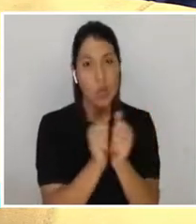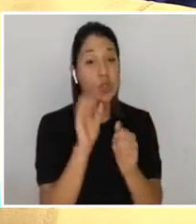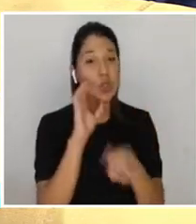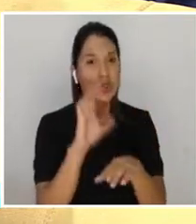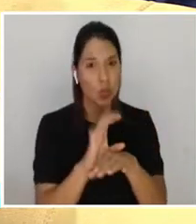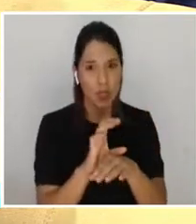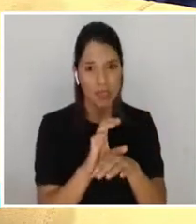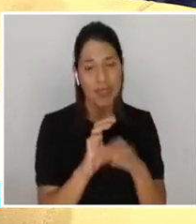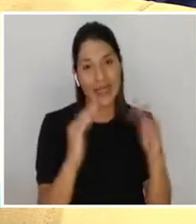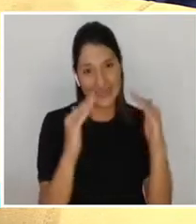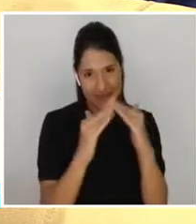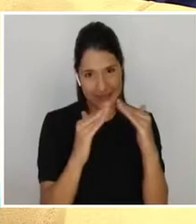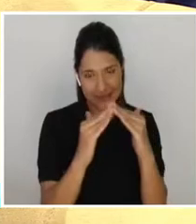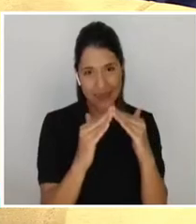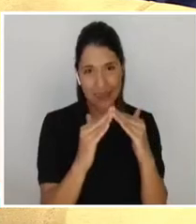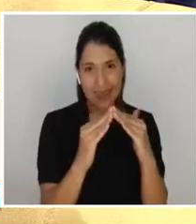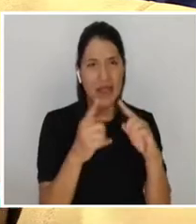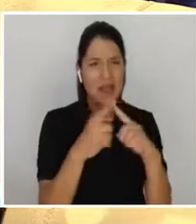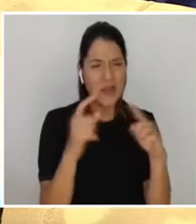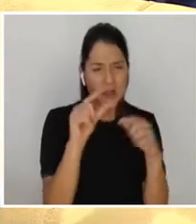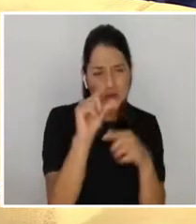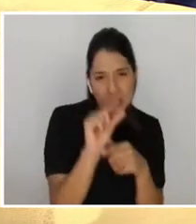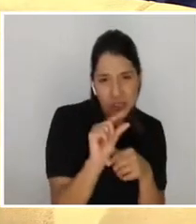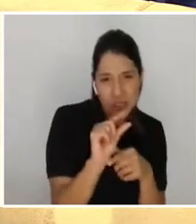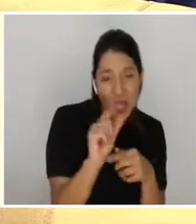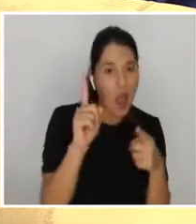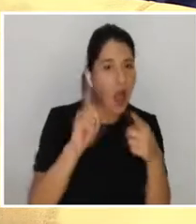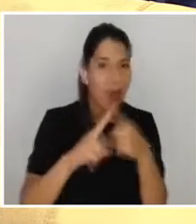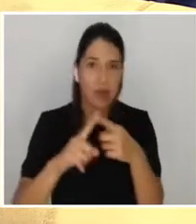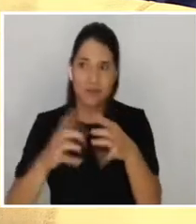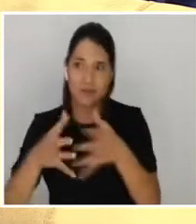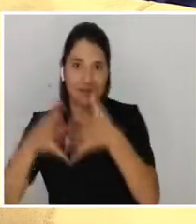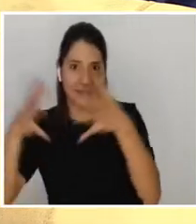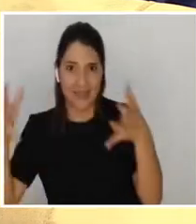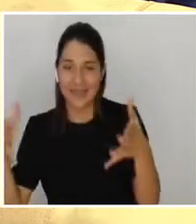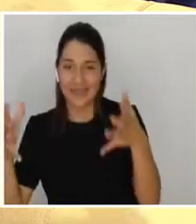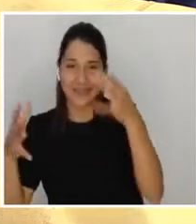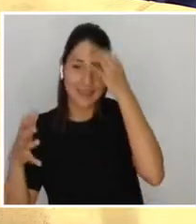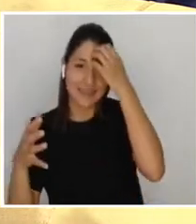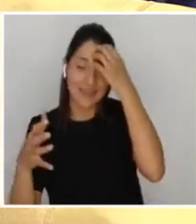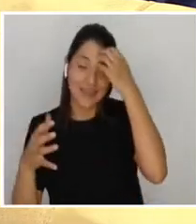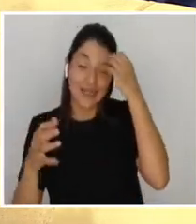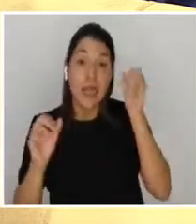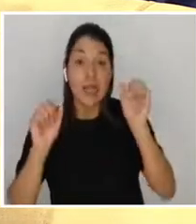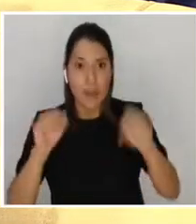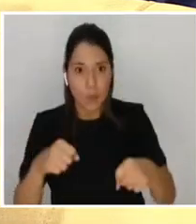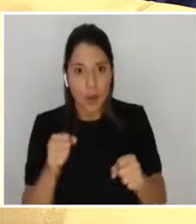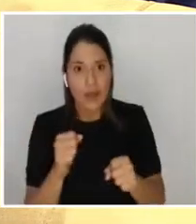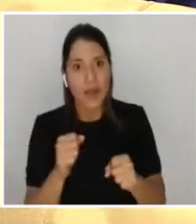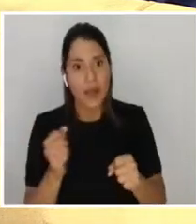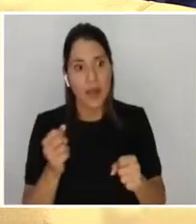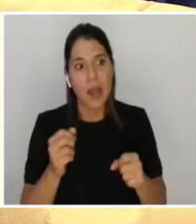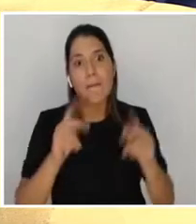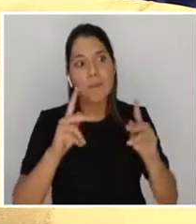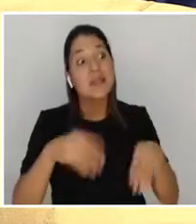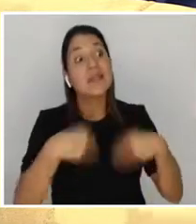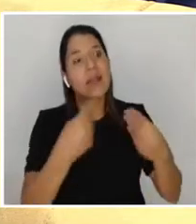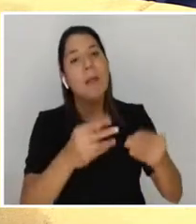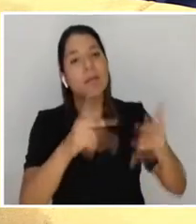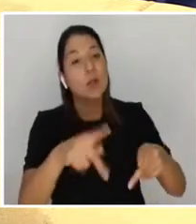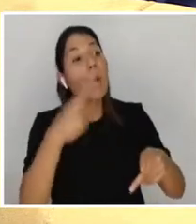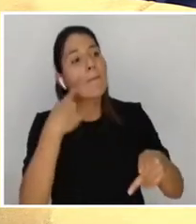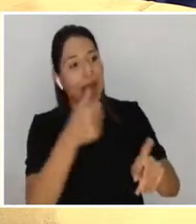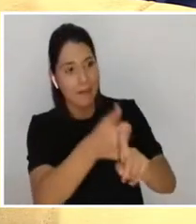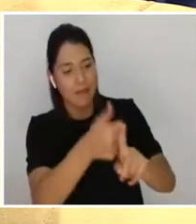chocolate, tenemos desde tamaños chiquititos hasta grandotas, que se pueden armar, ¿verdad? La gente las puede armar o ya